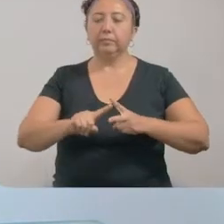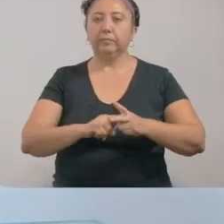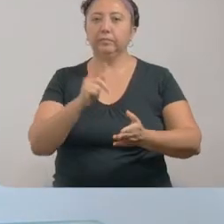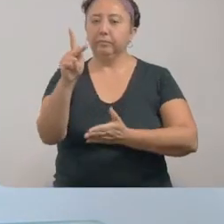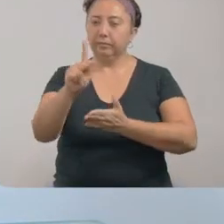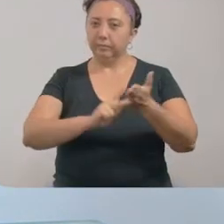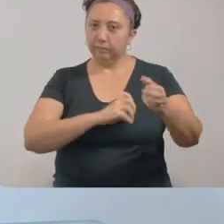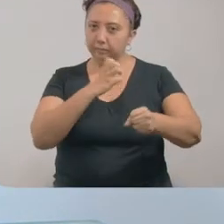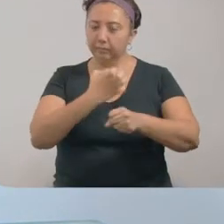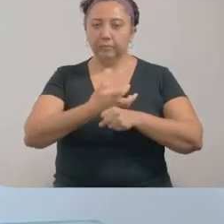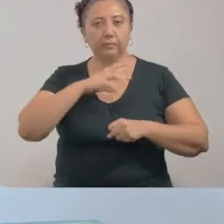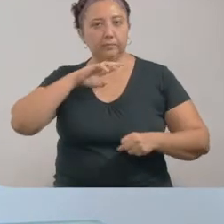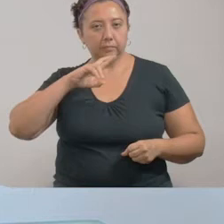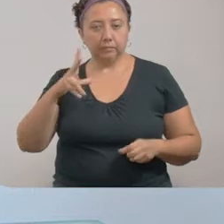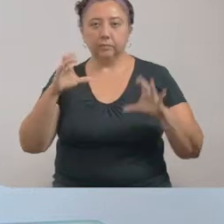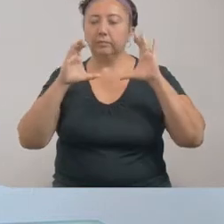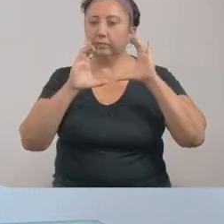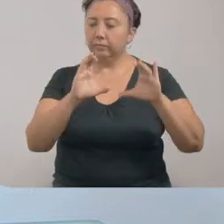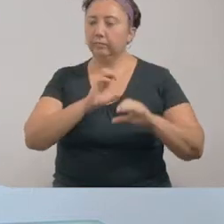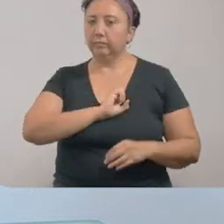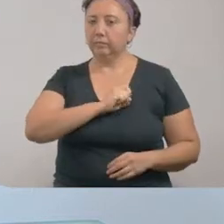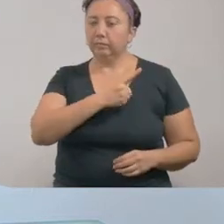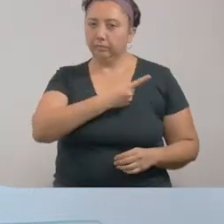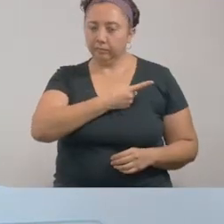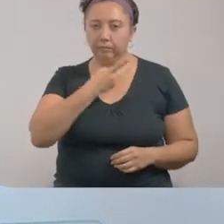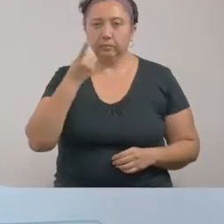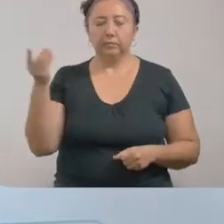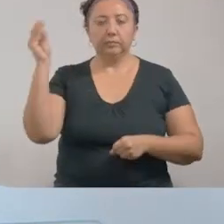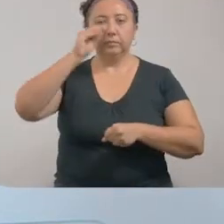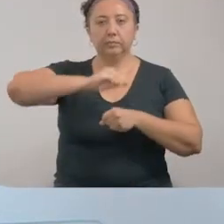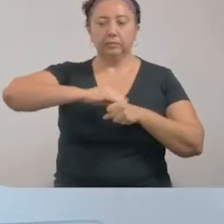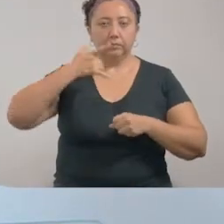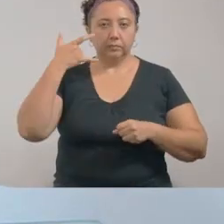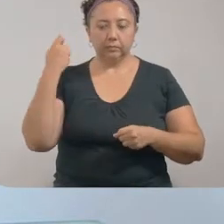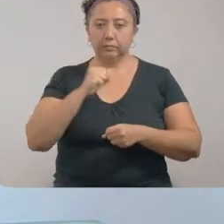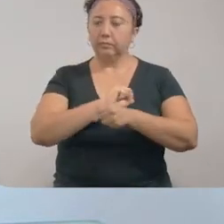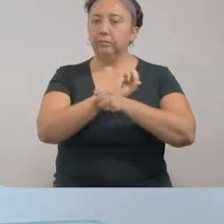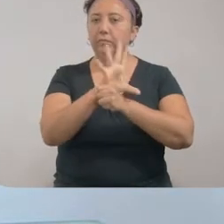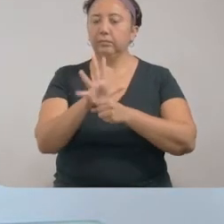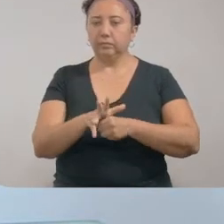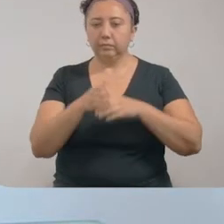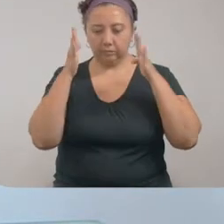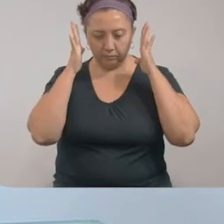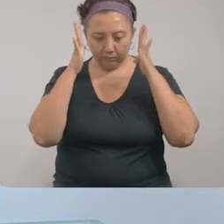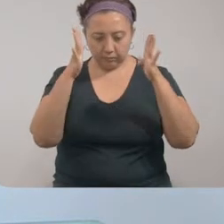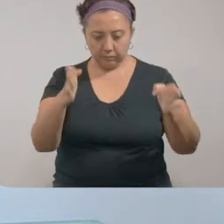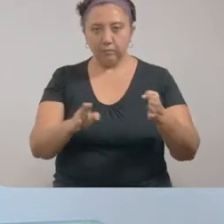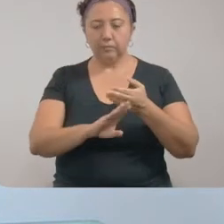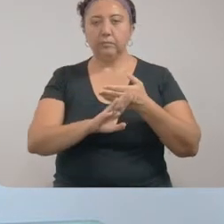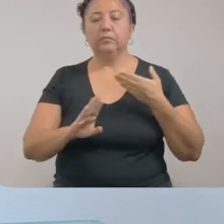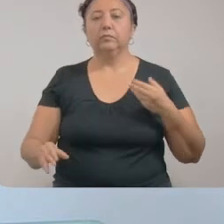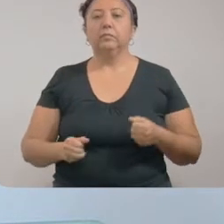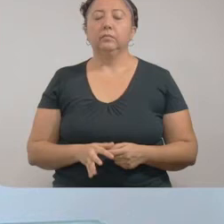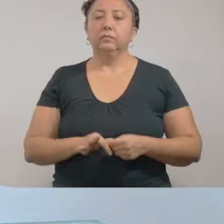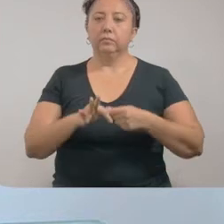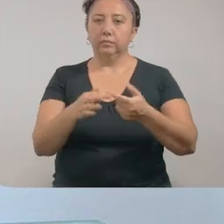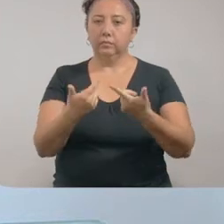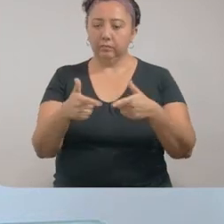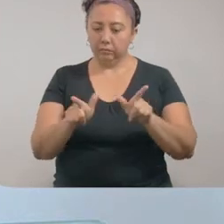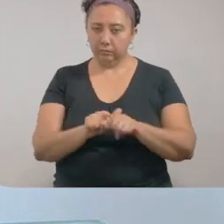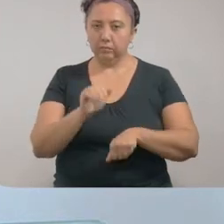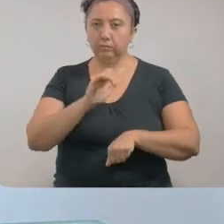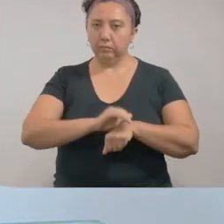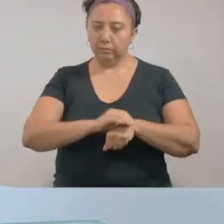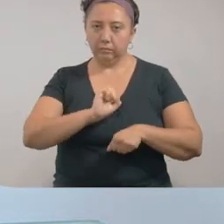un programa estatal de reforzamiento a la protección de la salud que se suma el combate al coronavirus focalizando la prevención con la presencia de brigadas